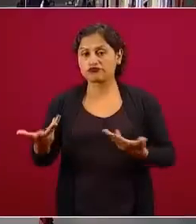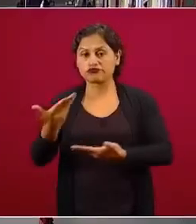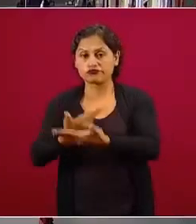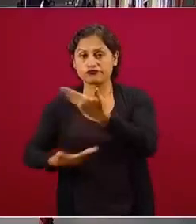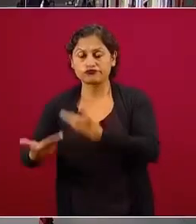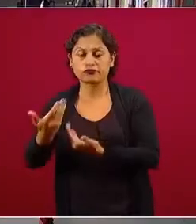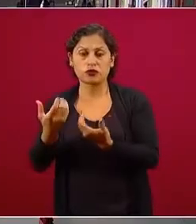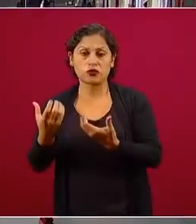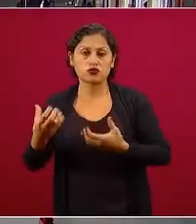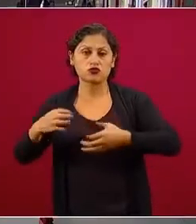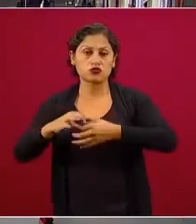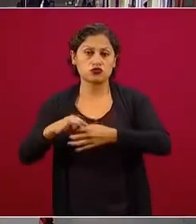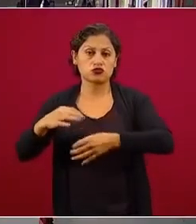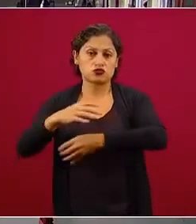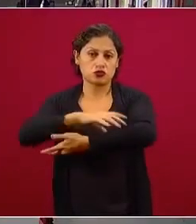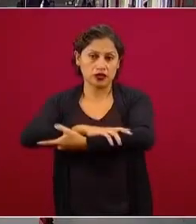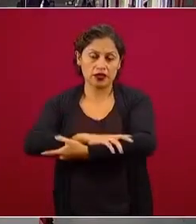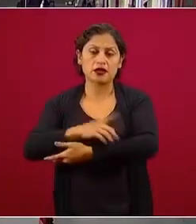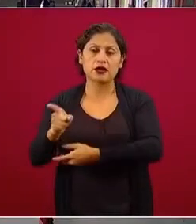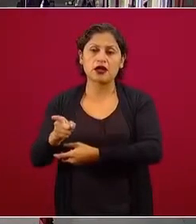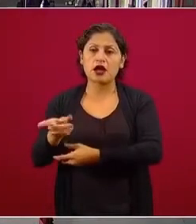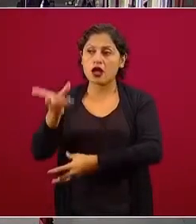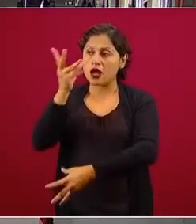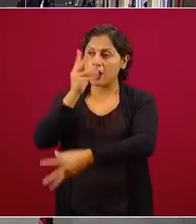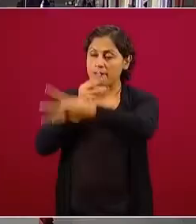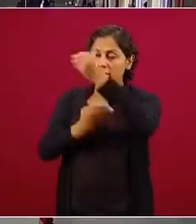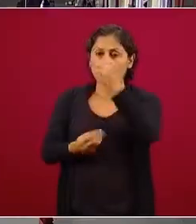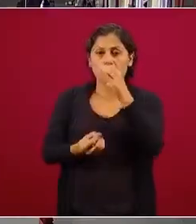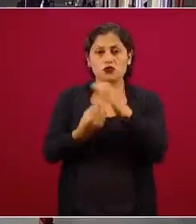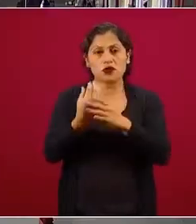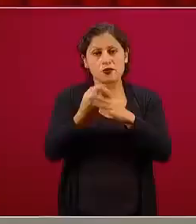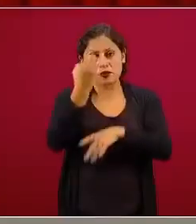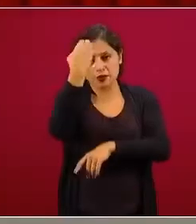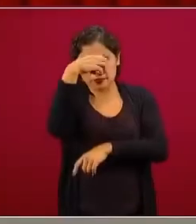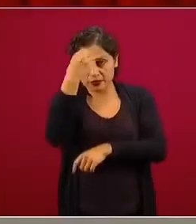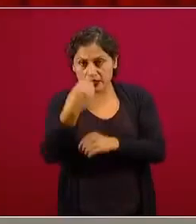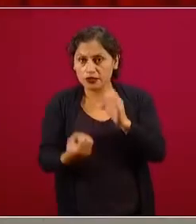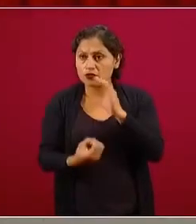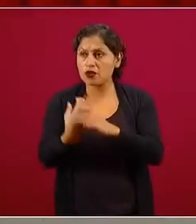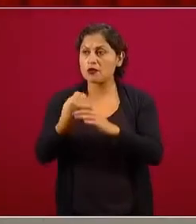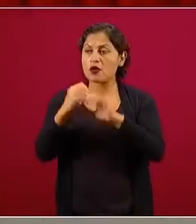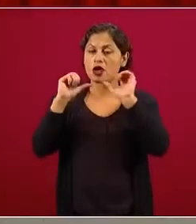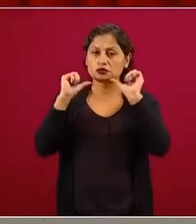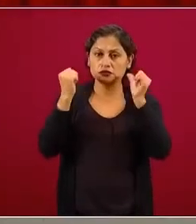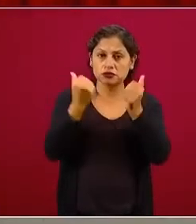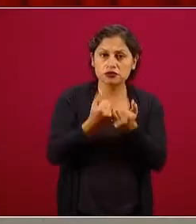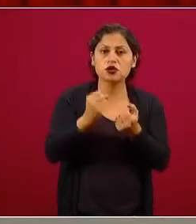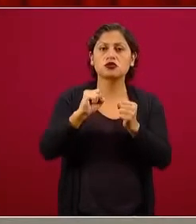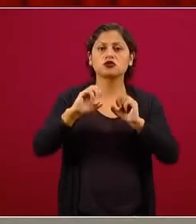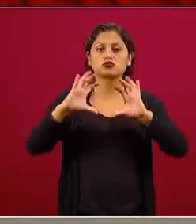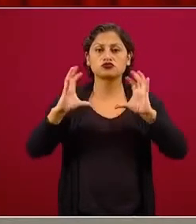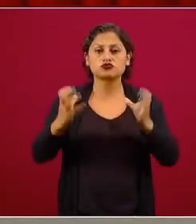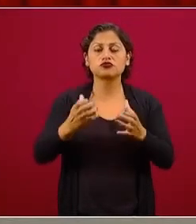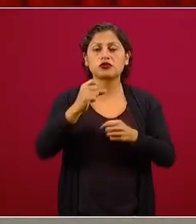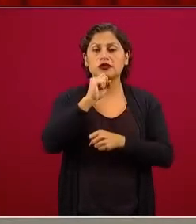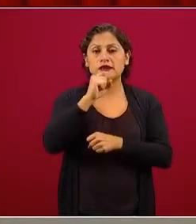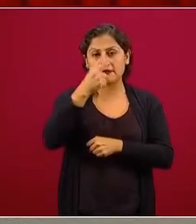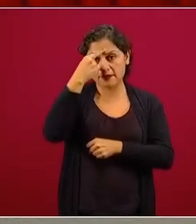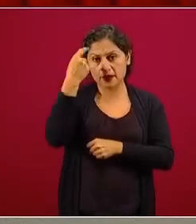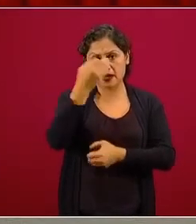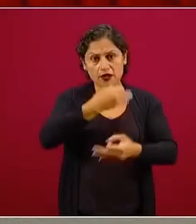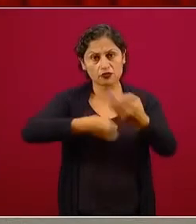que traen nuevas y ricas experiencias y conocimientos tanto a sus regiones como a nivel global para reforzar las soluciones de trabajo